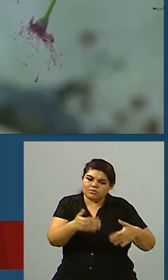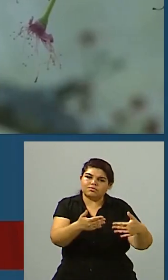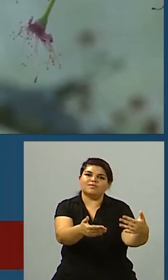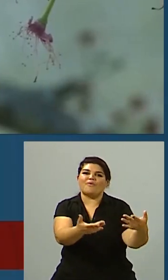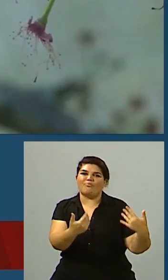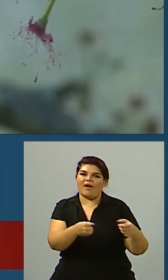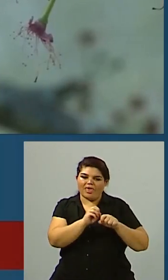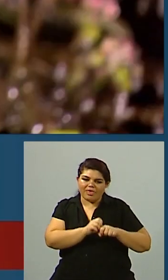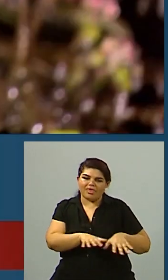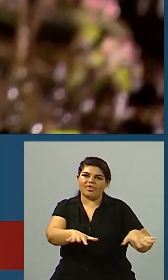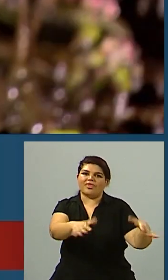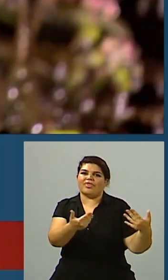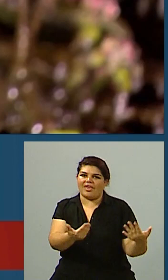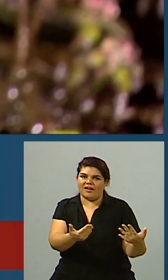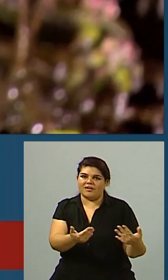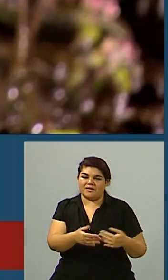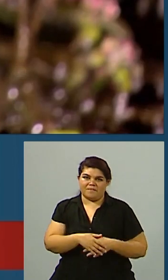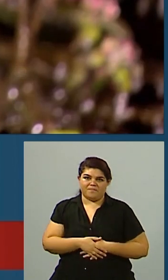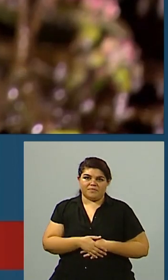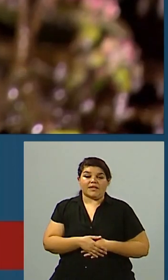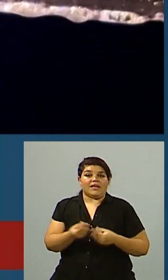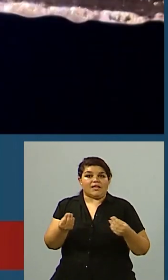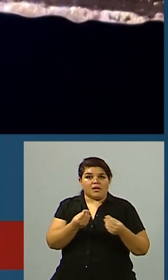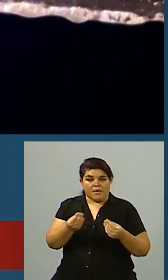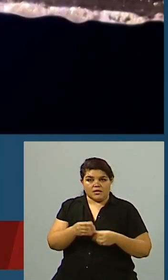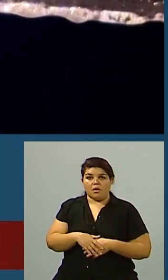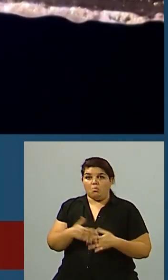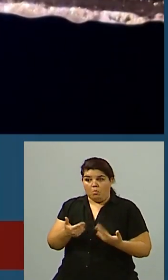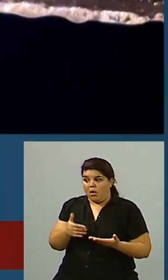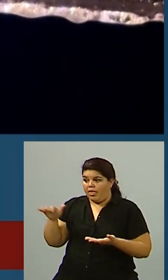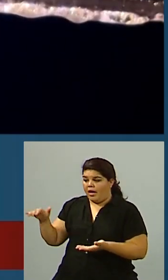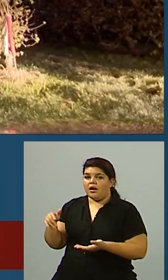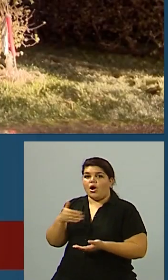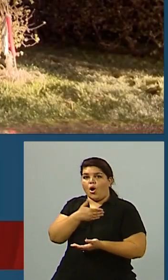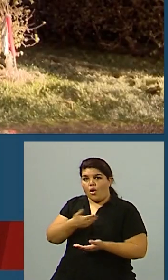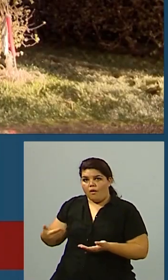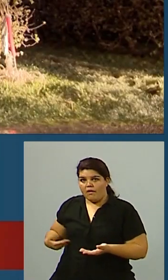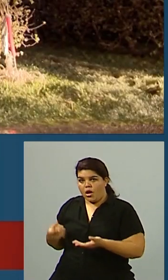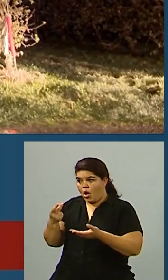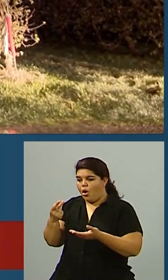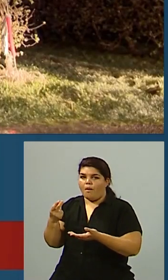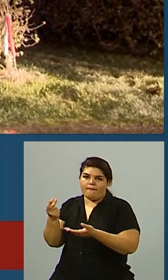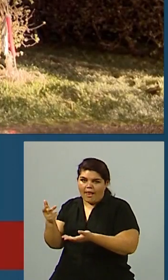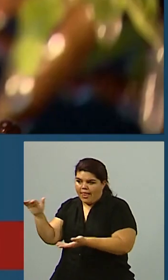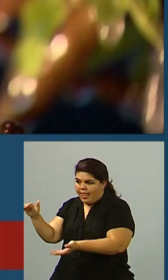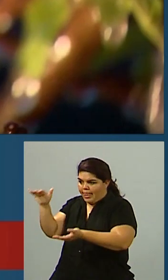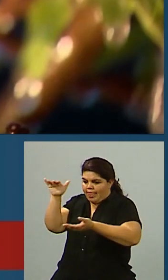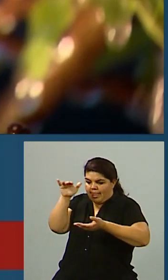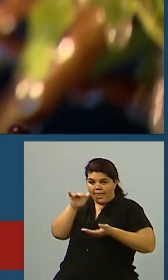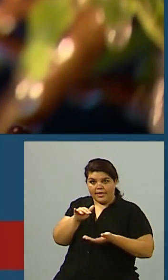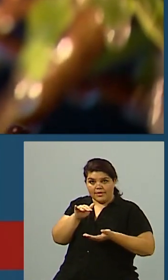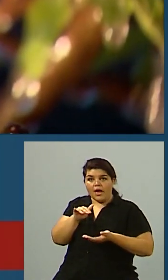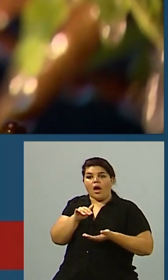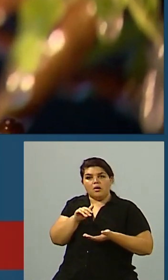poder ofrecerlos y el productor pueda tomarlos, devolverlos y generar un círculo virtuoso, en donde un riego por goteo